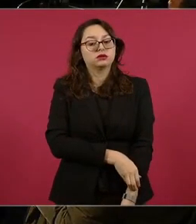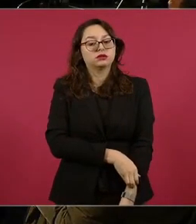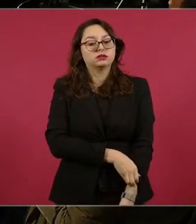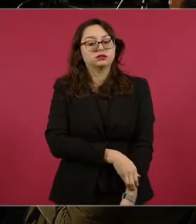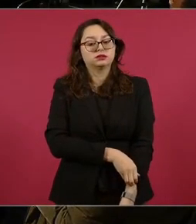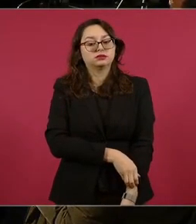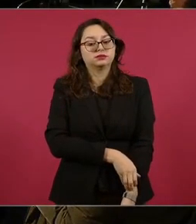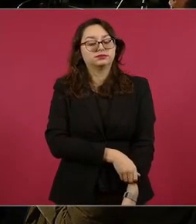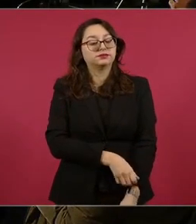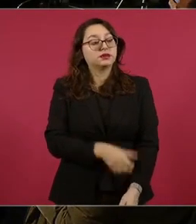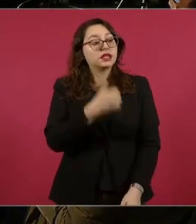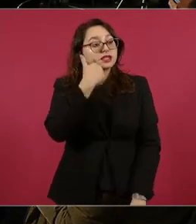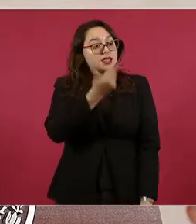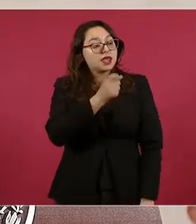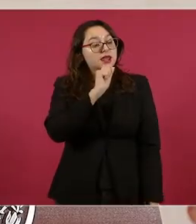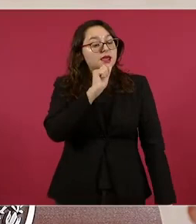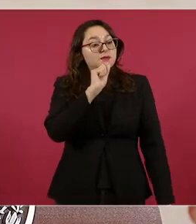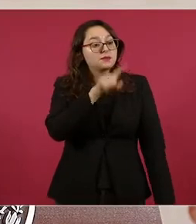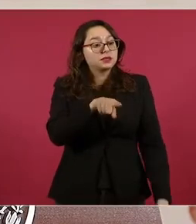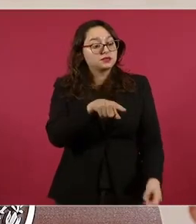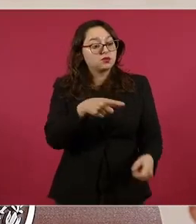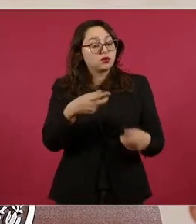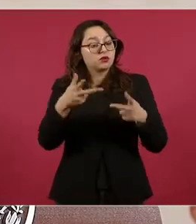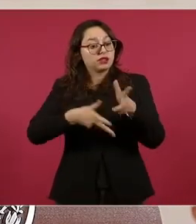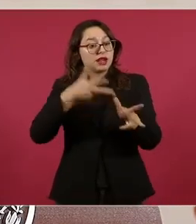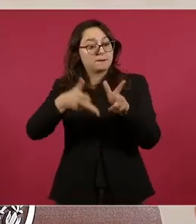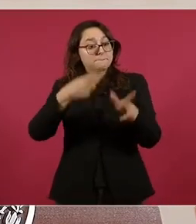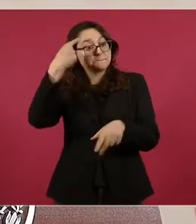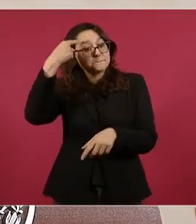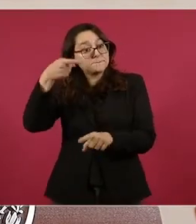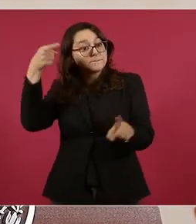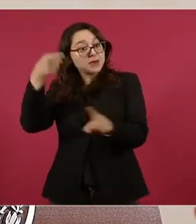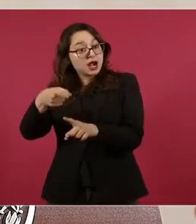también del transporte de